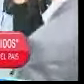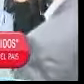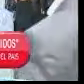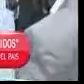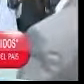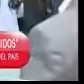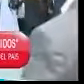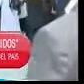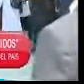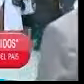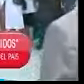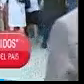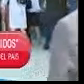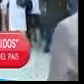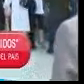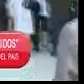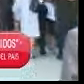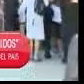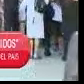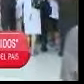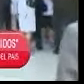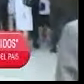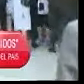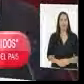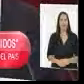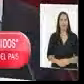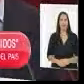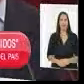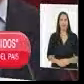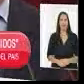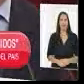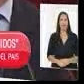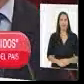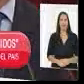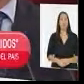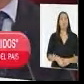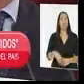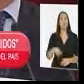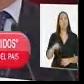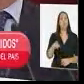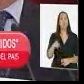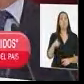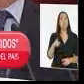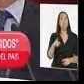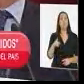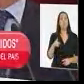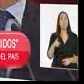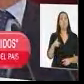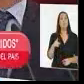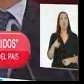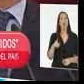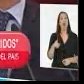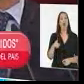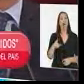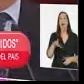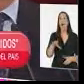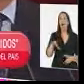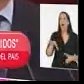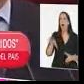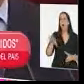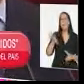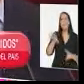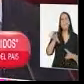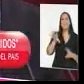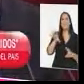en la provincia de Buenos Aires, esos descuentos son enormes, enormes. Lo que le han ofrecido, por eso yo digo, hay que ponerse